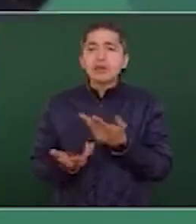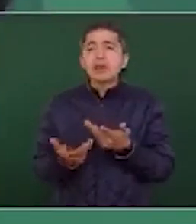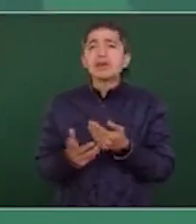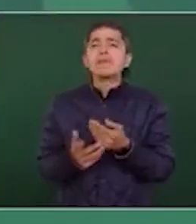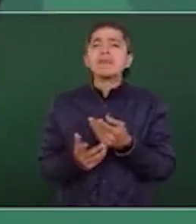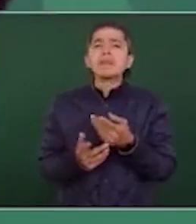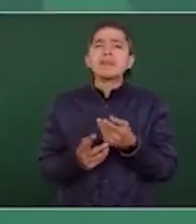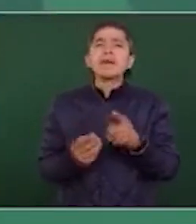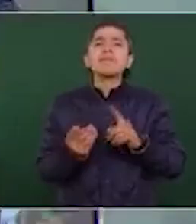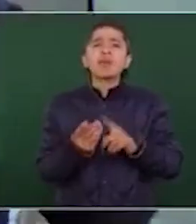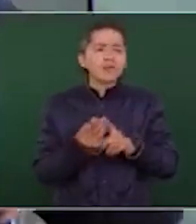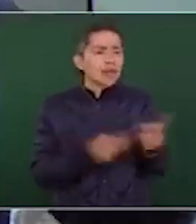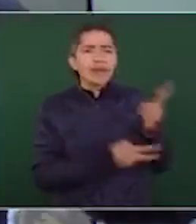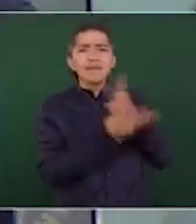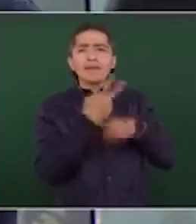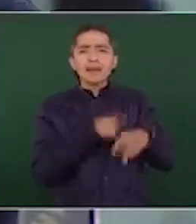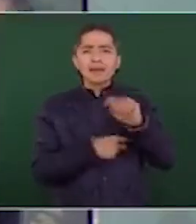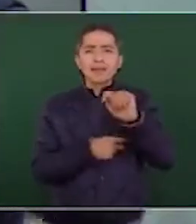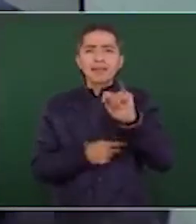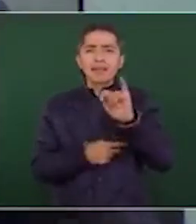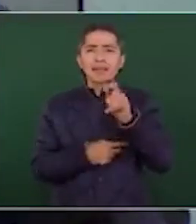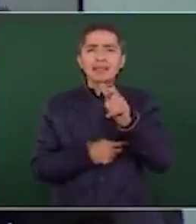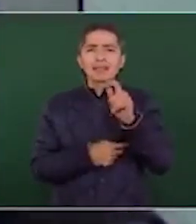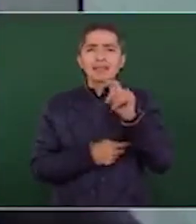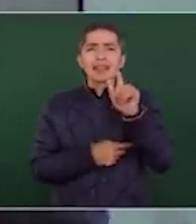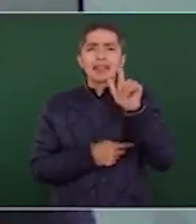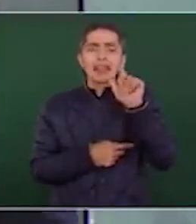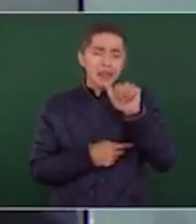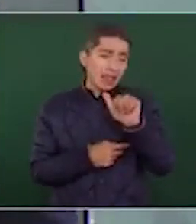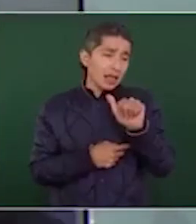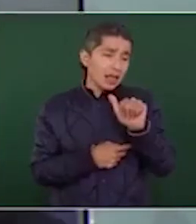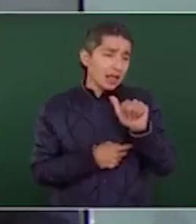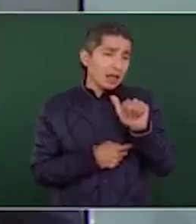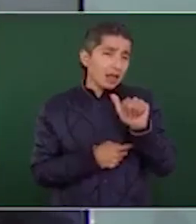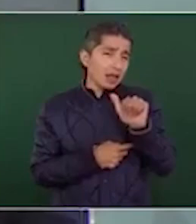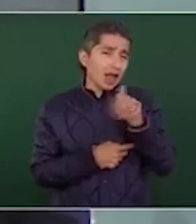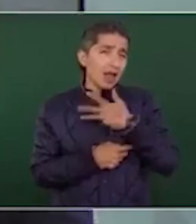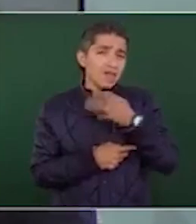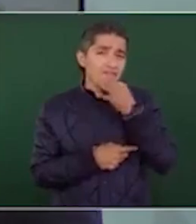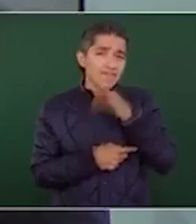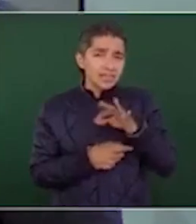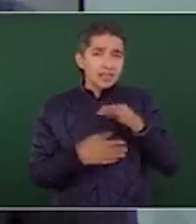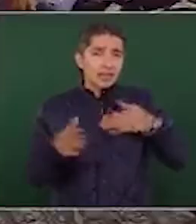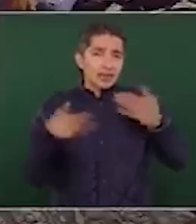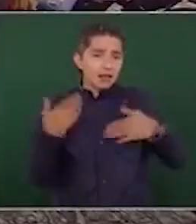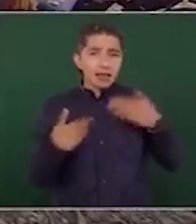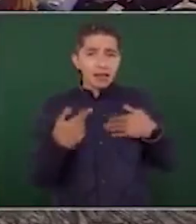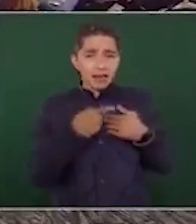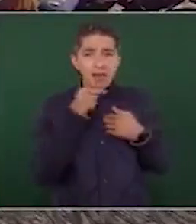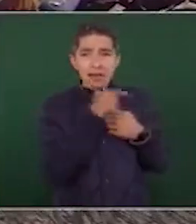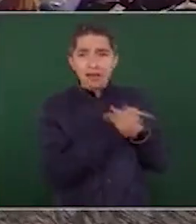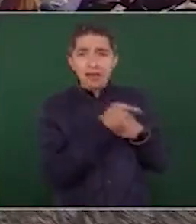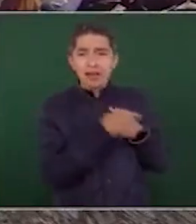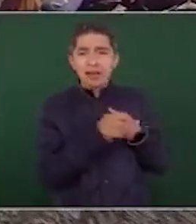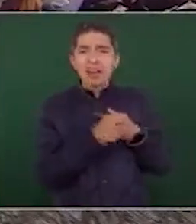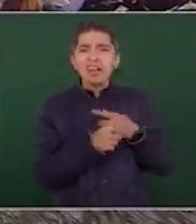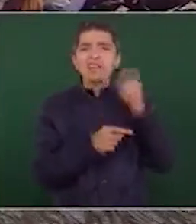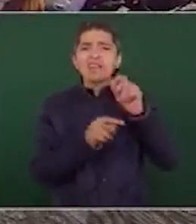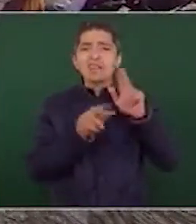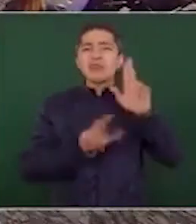Venía de Tixla, porque hay festejos en Tixla de la